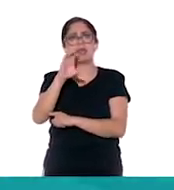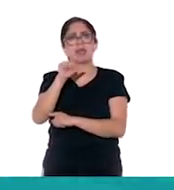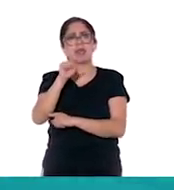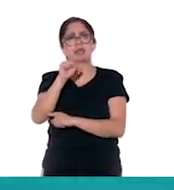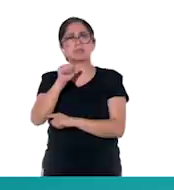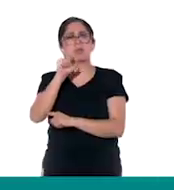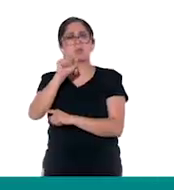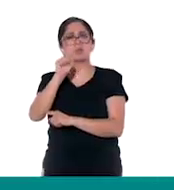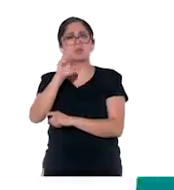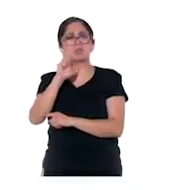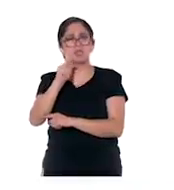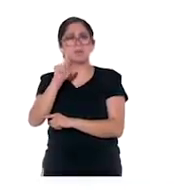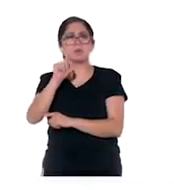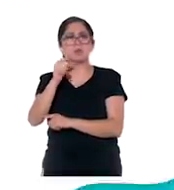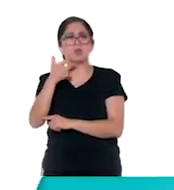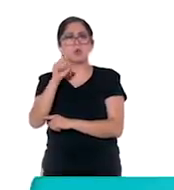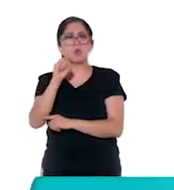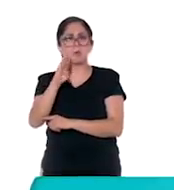.mx